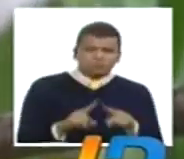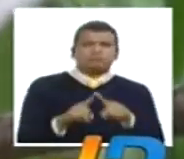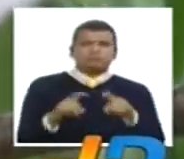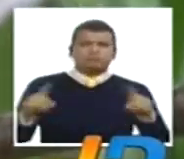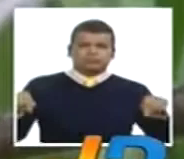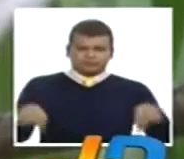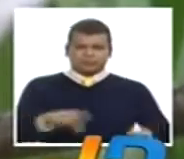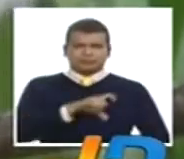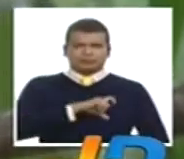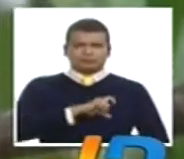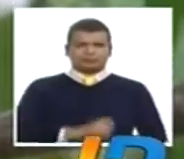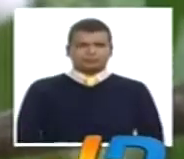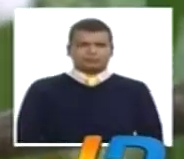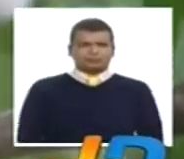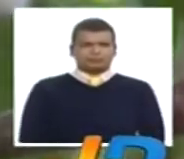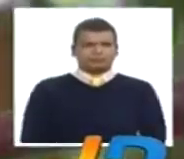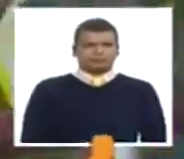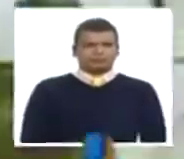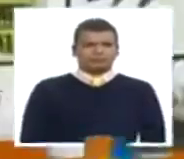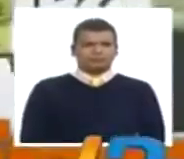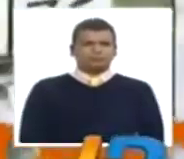ciudad.